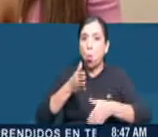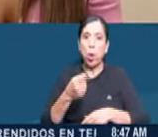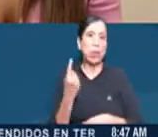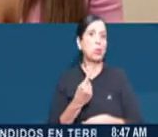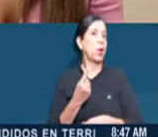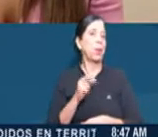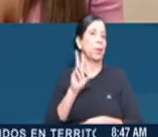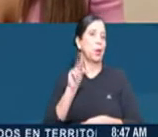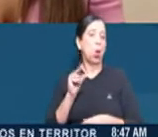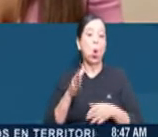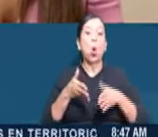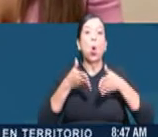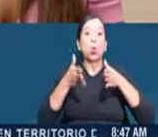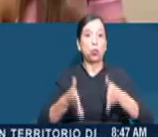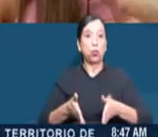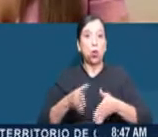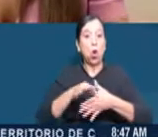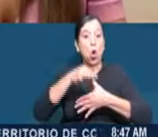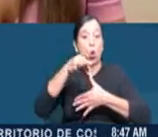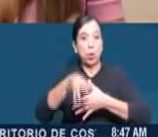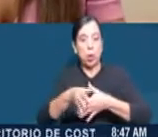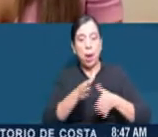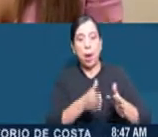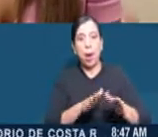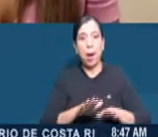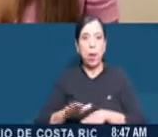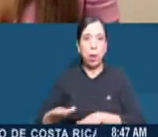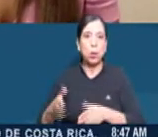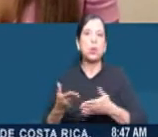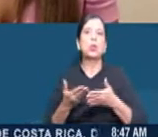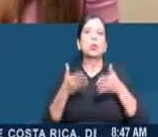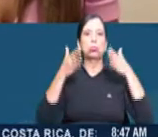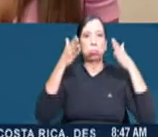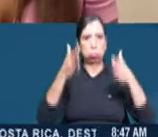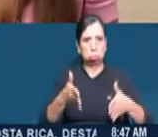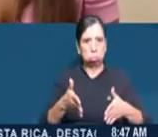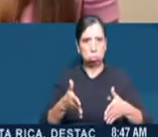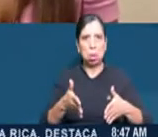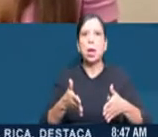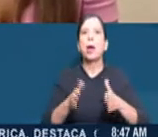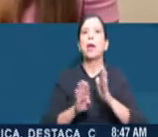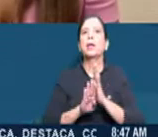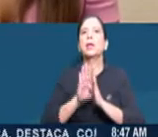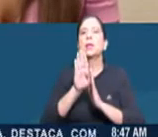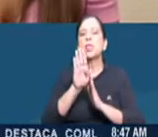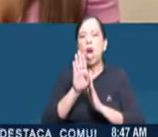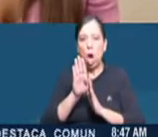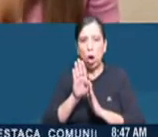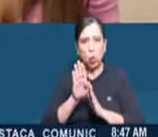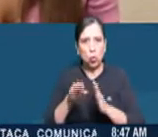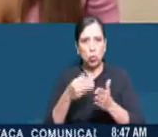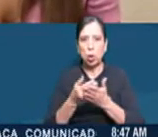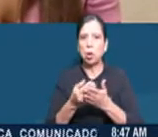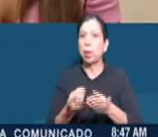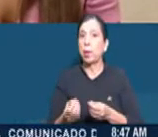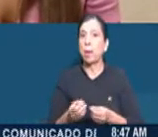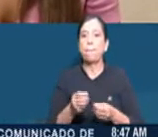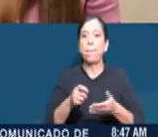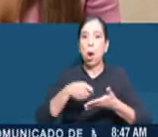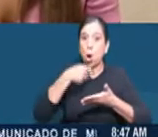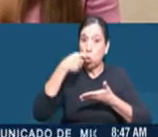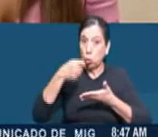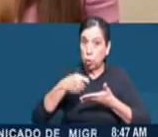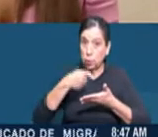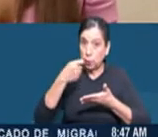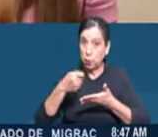que a una atención integral, el desarrollo óptimo de los niños a través de nutrición. Por ejemplo,